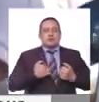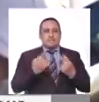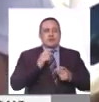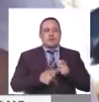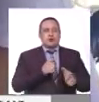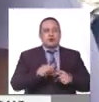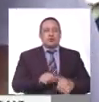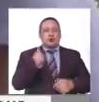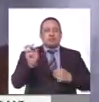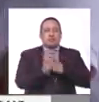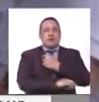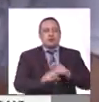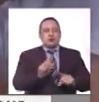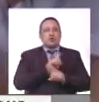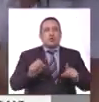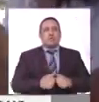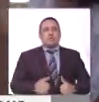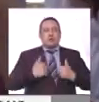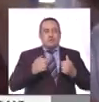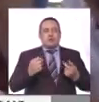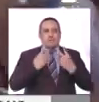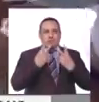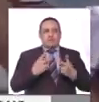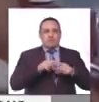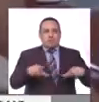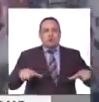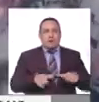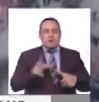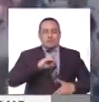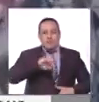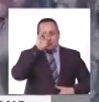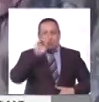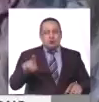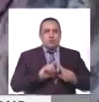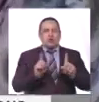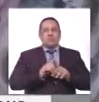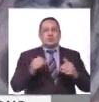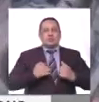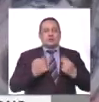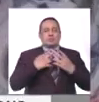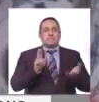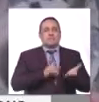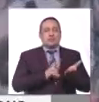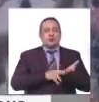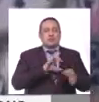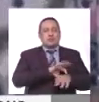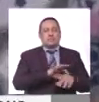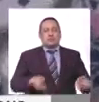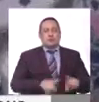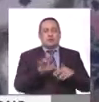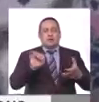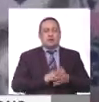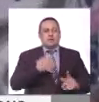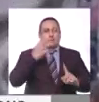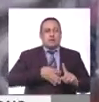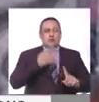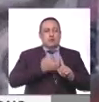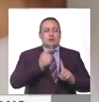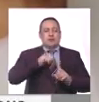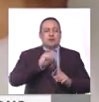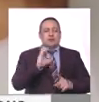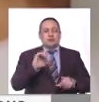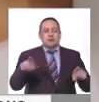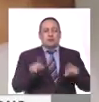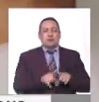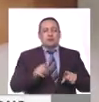personas extranjeras no residentes que se encuentren en el territorio nacional y que no cuenten con seguro de salud y tengan diagnóstico de tuberculosis